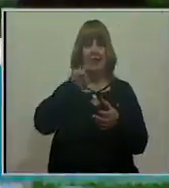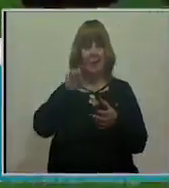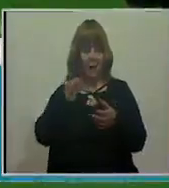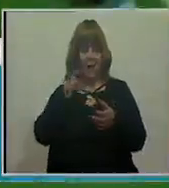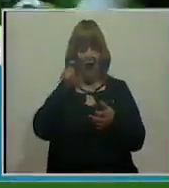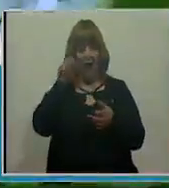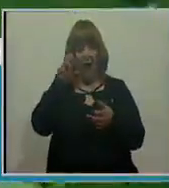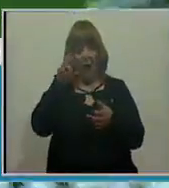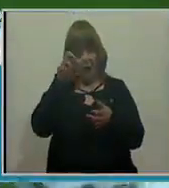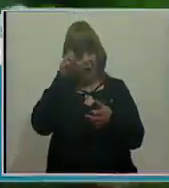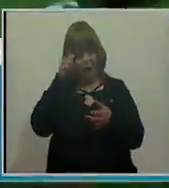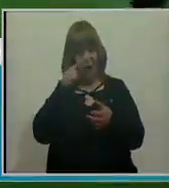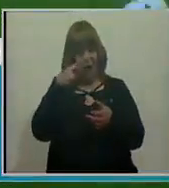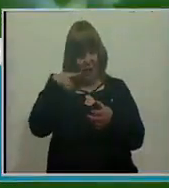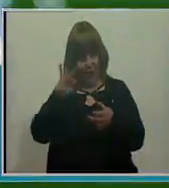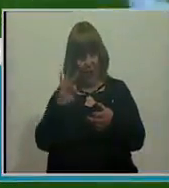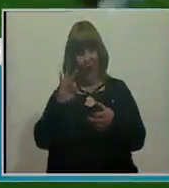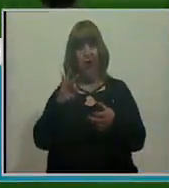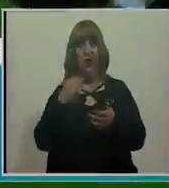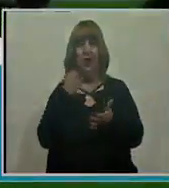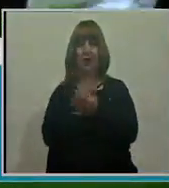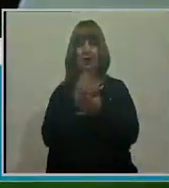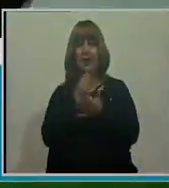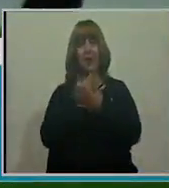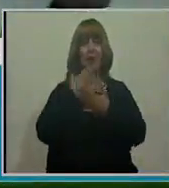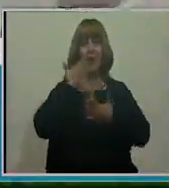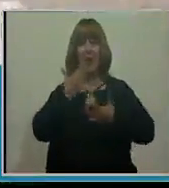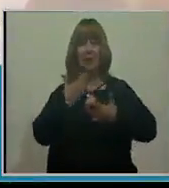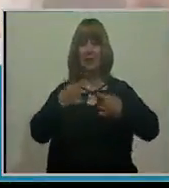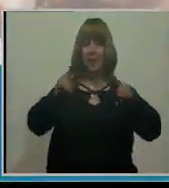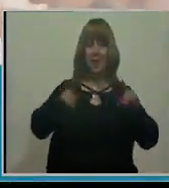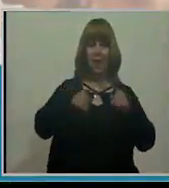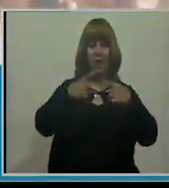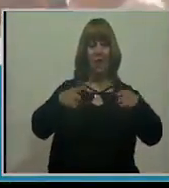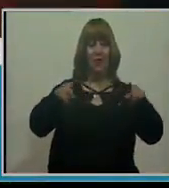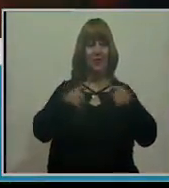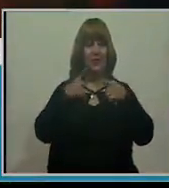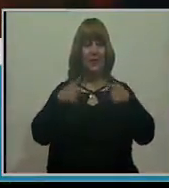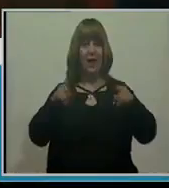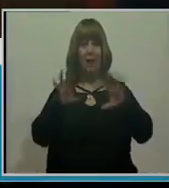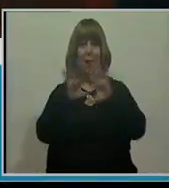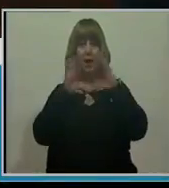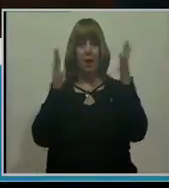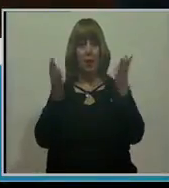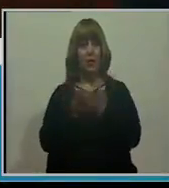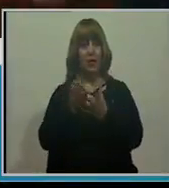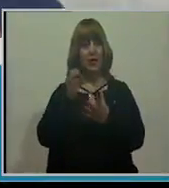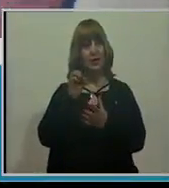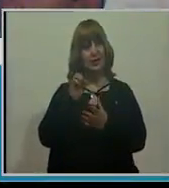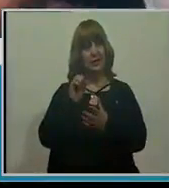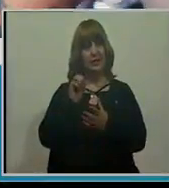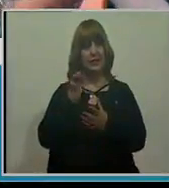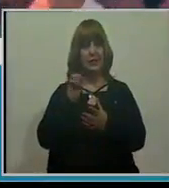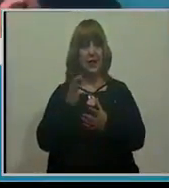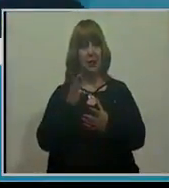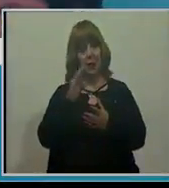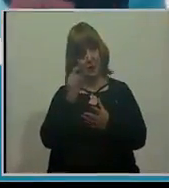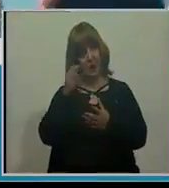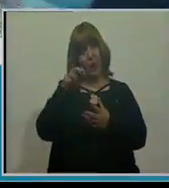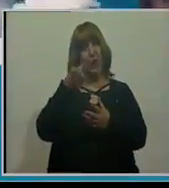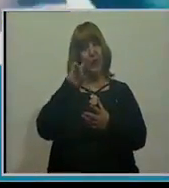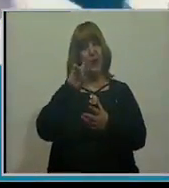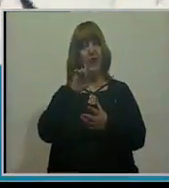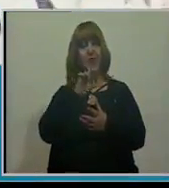como argentinos adentro del Mundial. Lo contábamos hace unos días. Natalia Oreiro saca tema para el Mundial. Se llama United by Love.